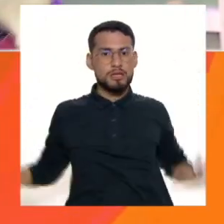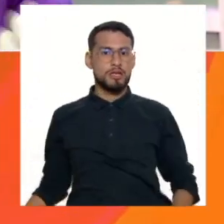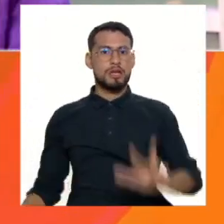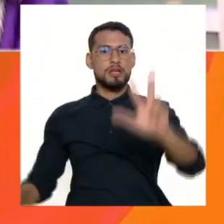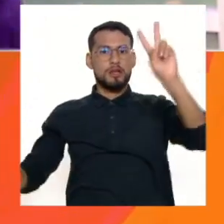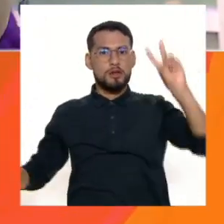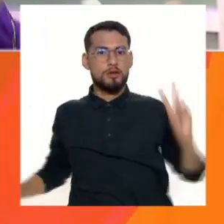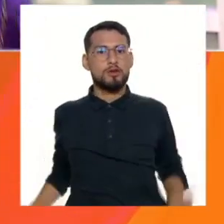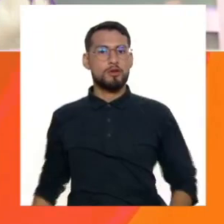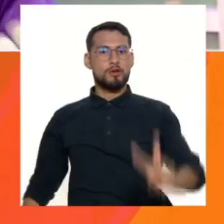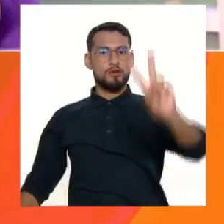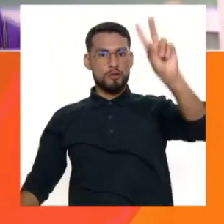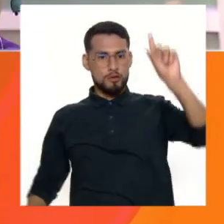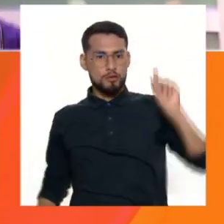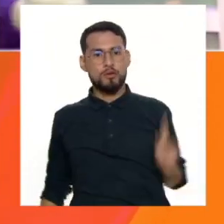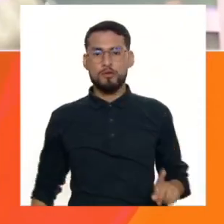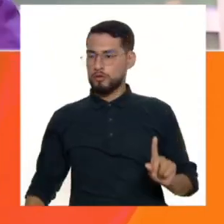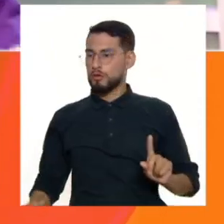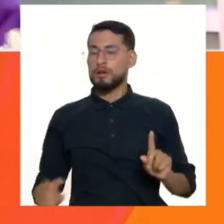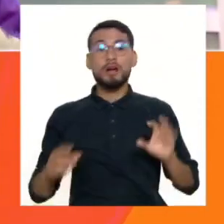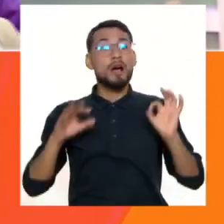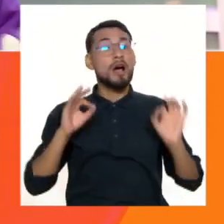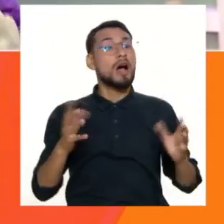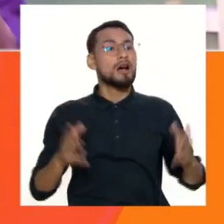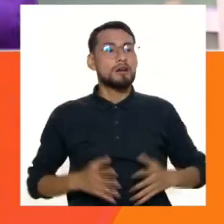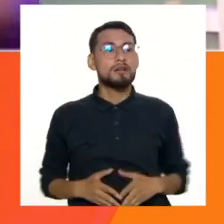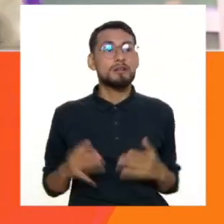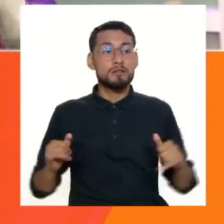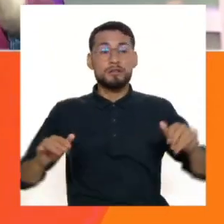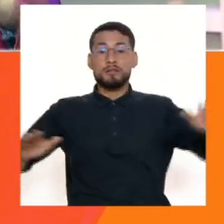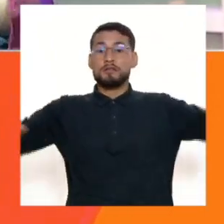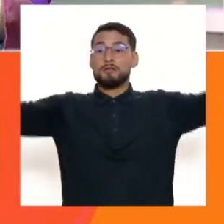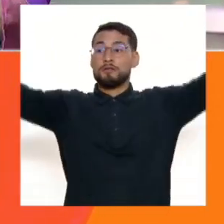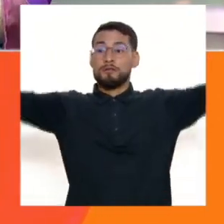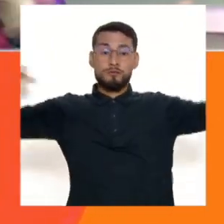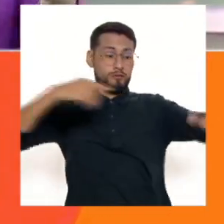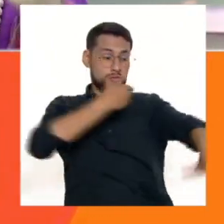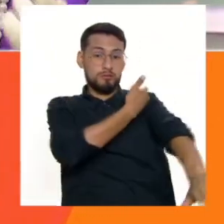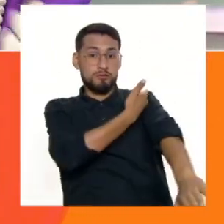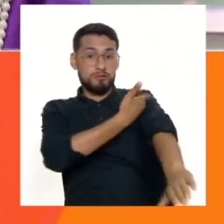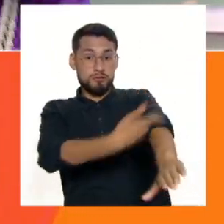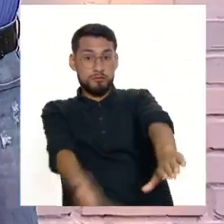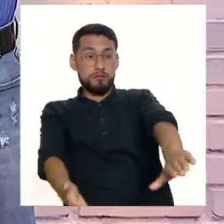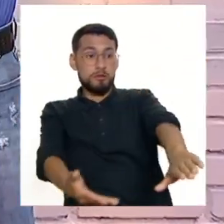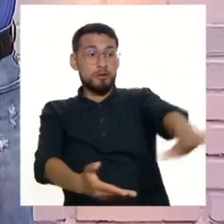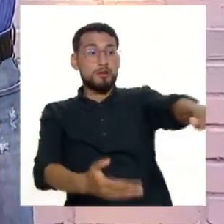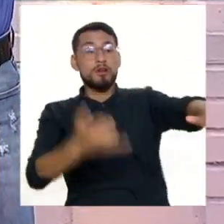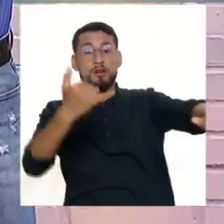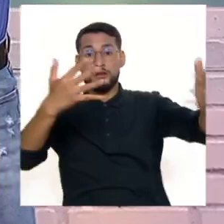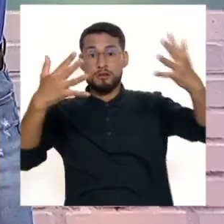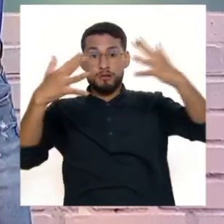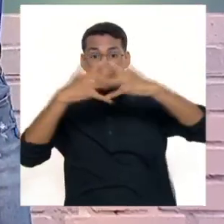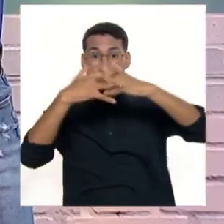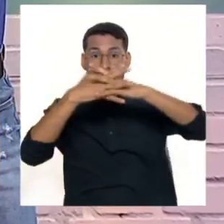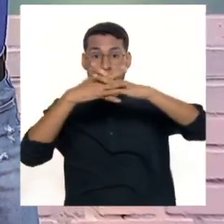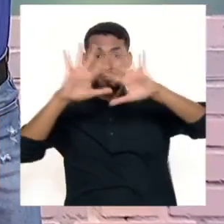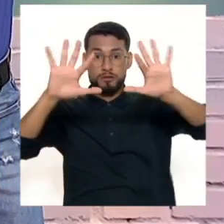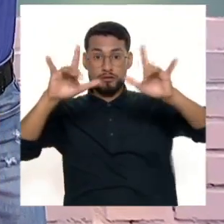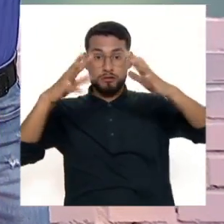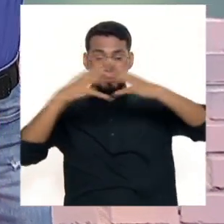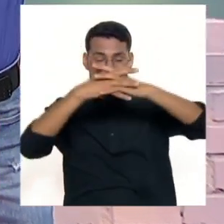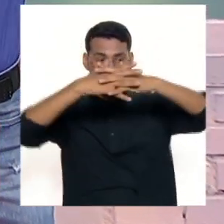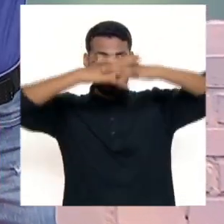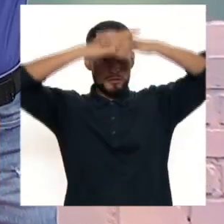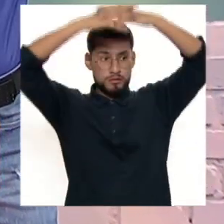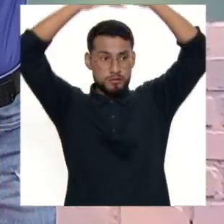2, 1, y ahora estiramos los brazos. Estiramos los brazos. Entrecruzamos los dedos. Ajá.